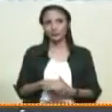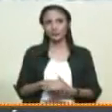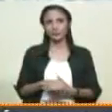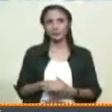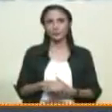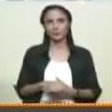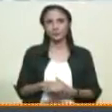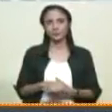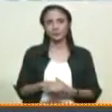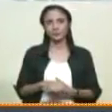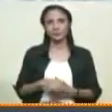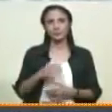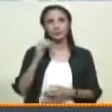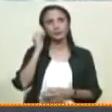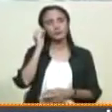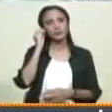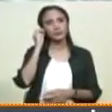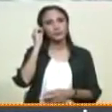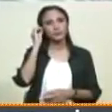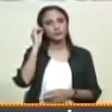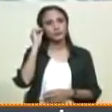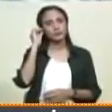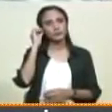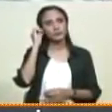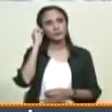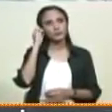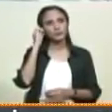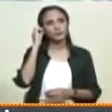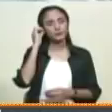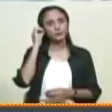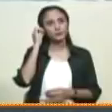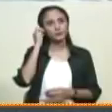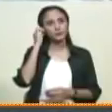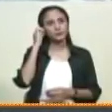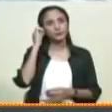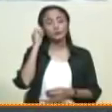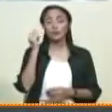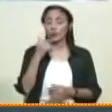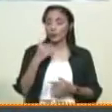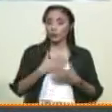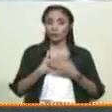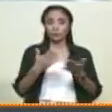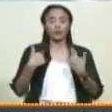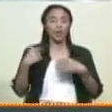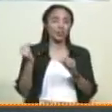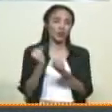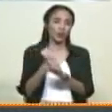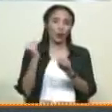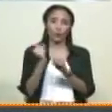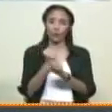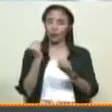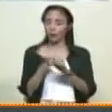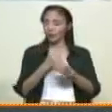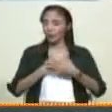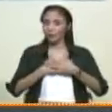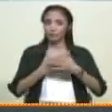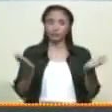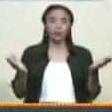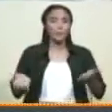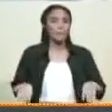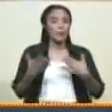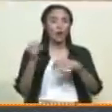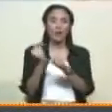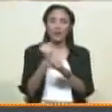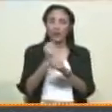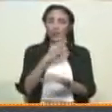Y en estos tiempos, yo lo único que les prometo y ofrezco es trabajo. Trabajo, trabajo de